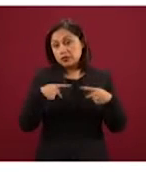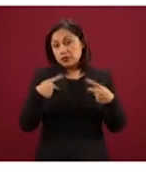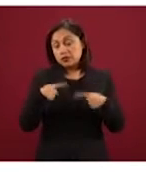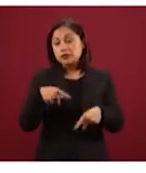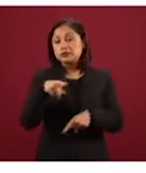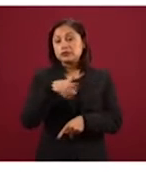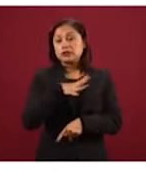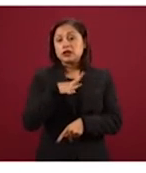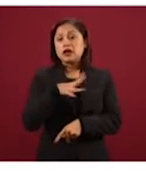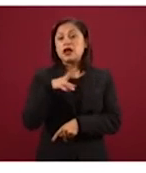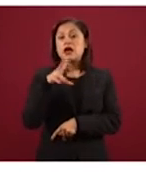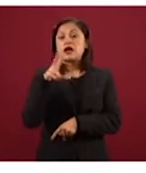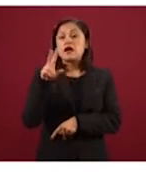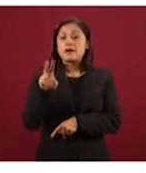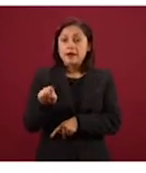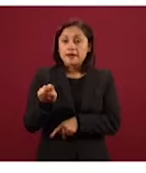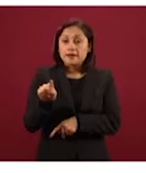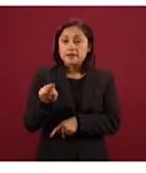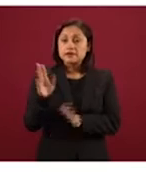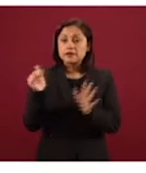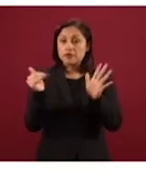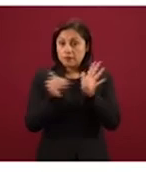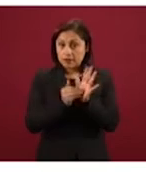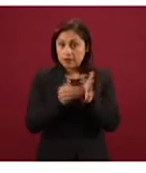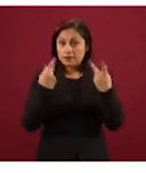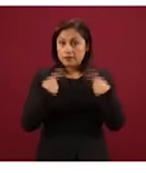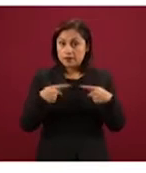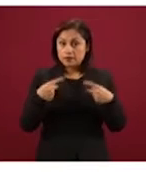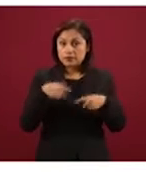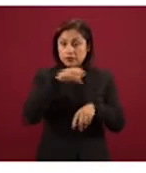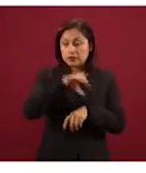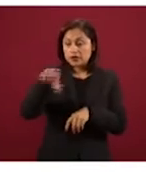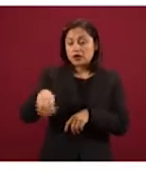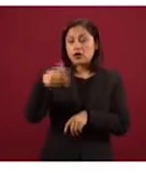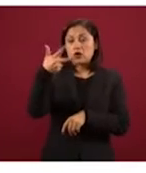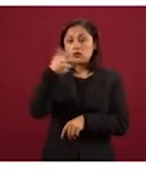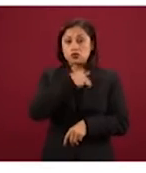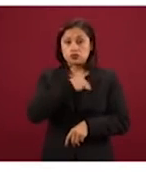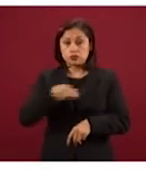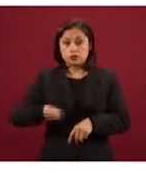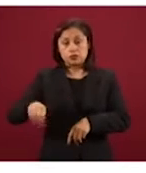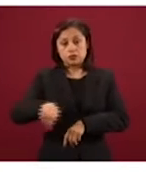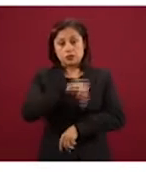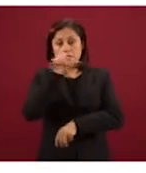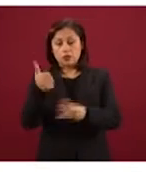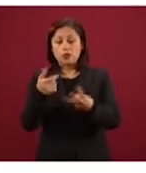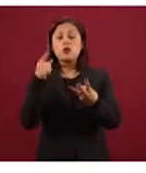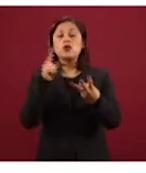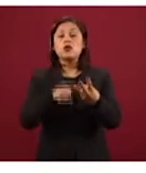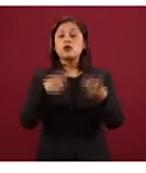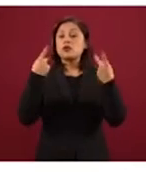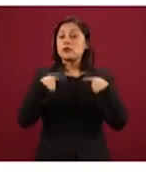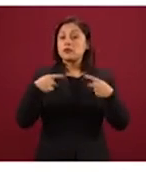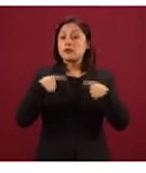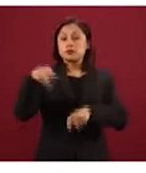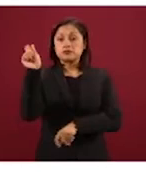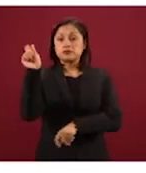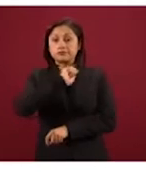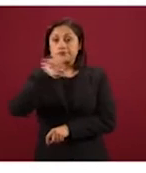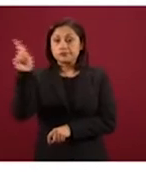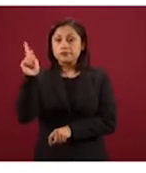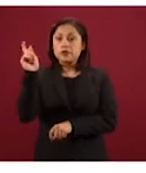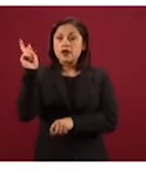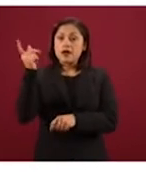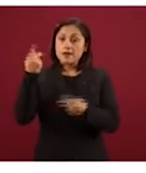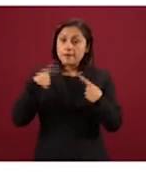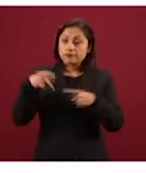25,000 personas en 8 municipios. El tercer sector es el sector académico, porque son los